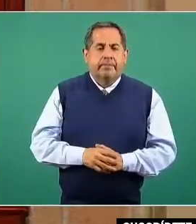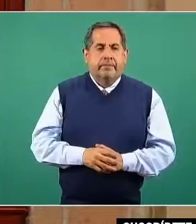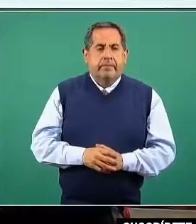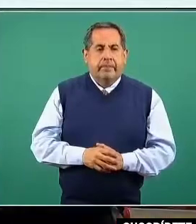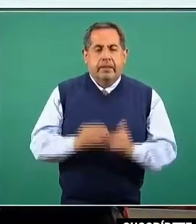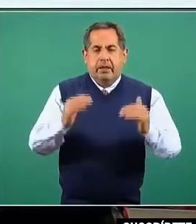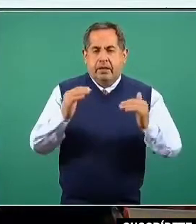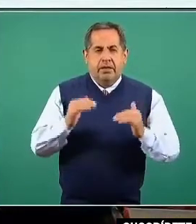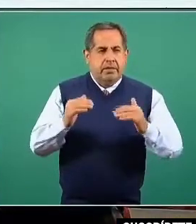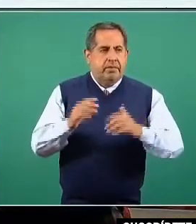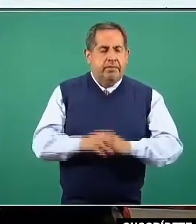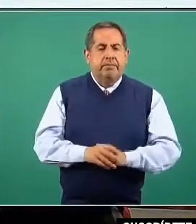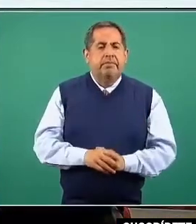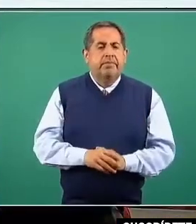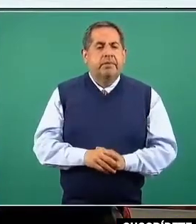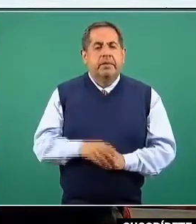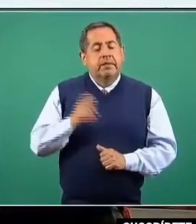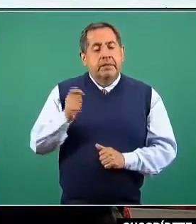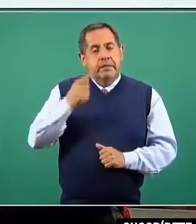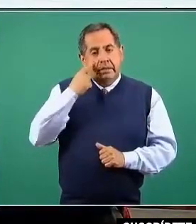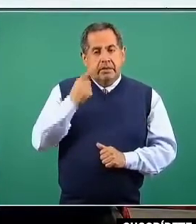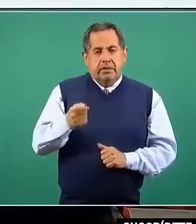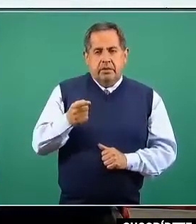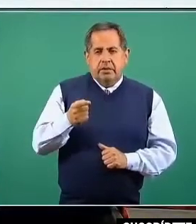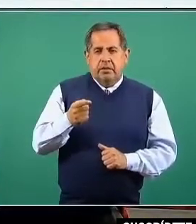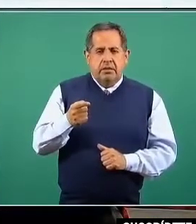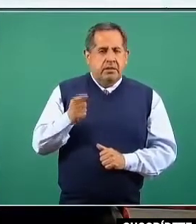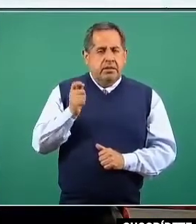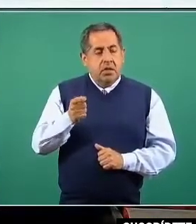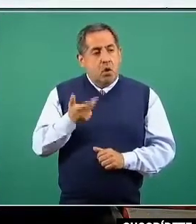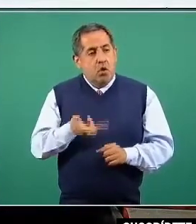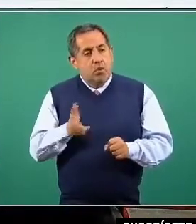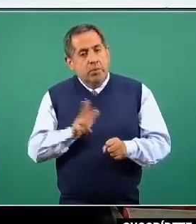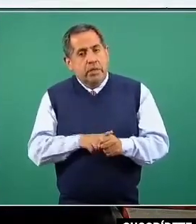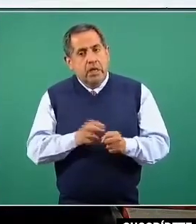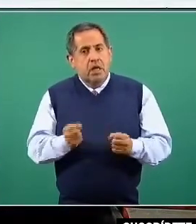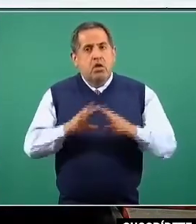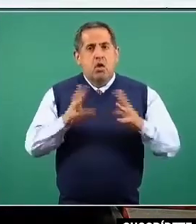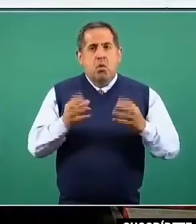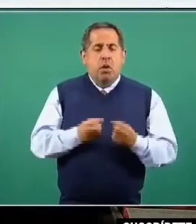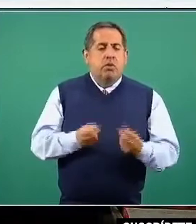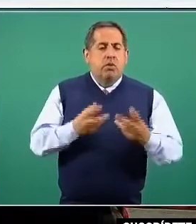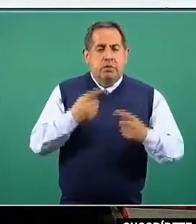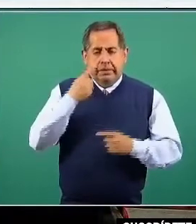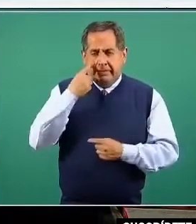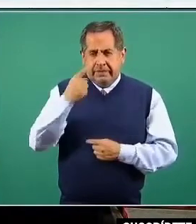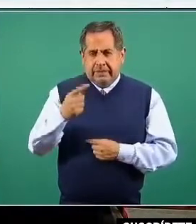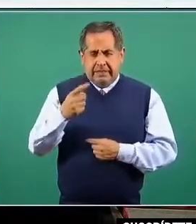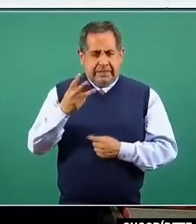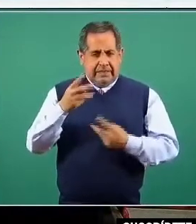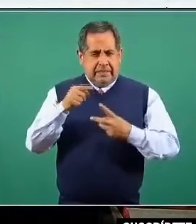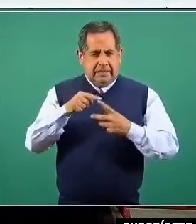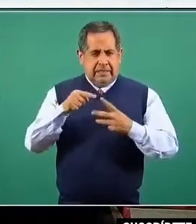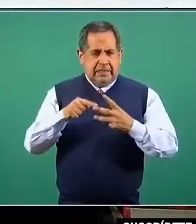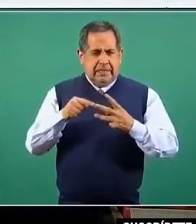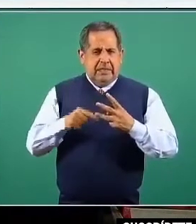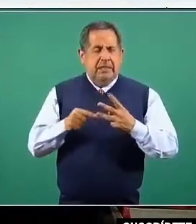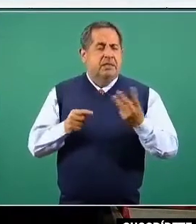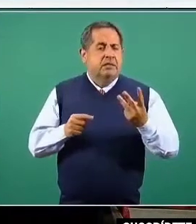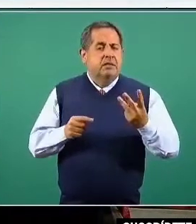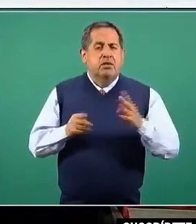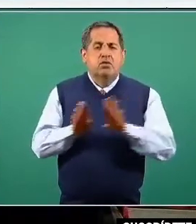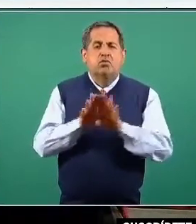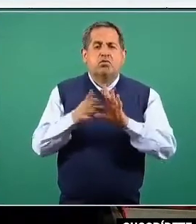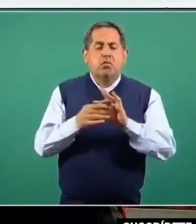siguiente diapositiva, vemos la ocupación hospitalaria. En estos 3 rangos básicos, más